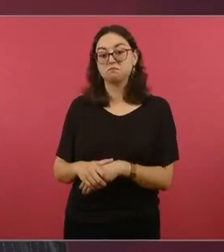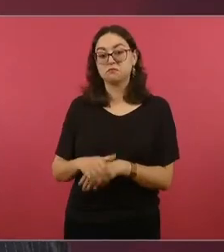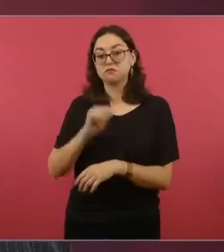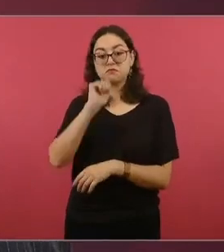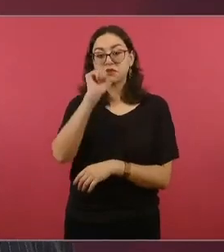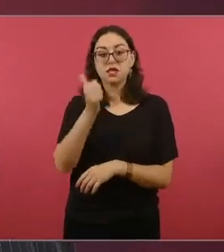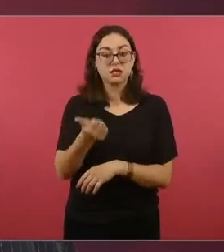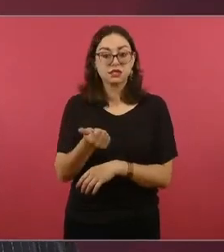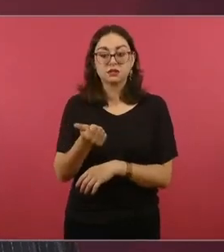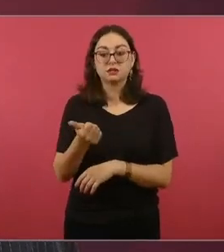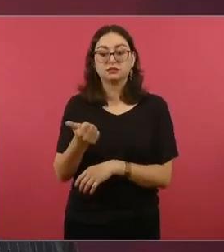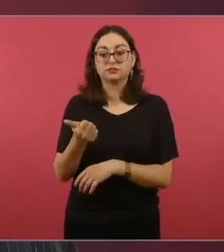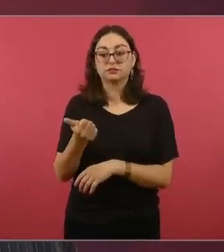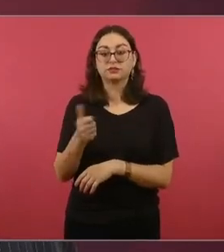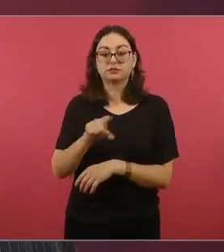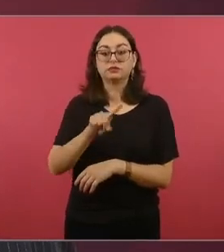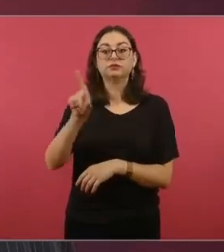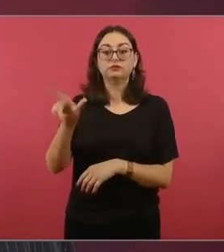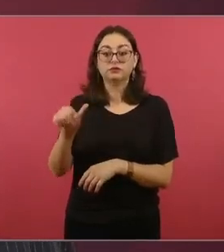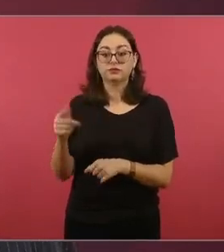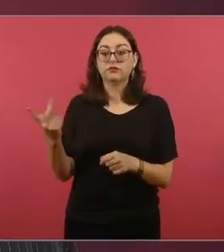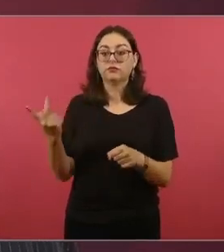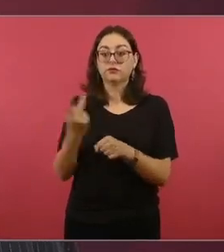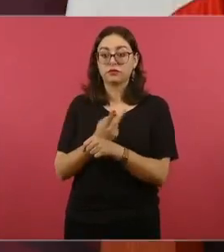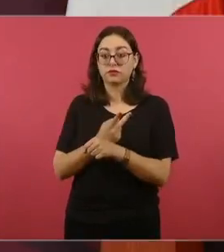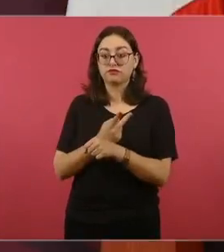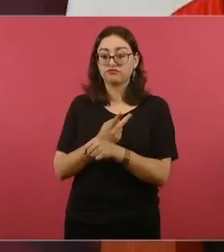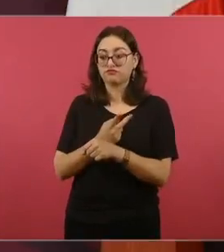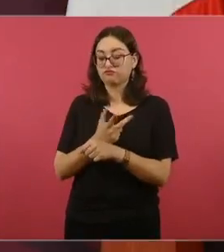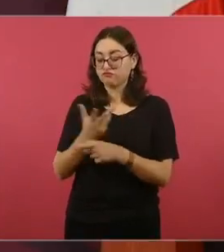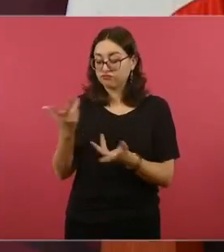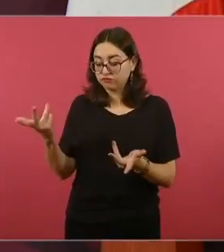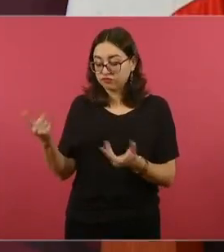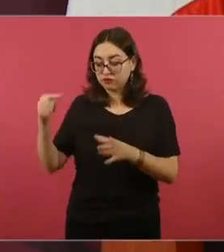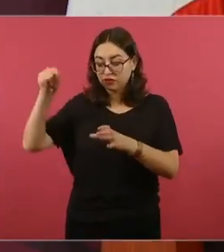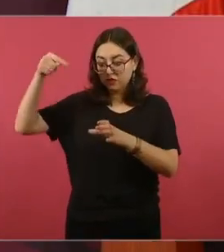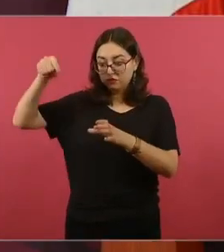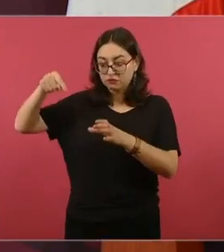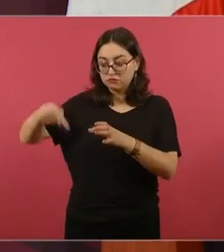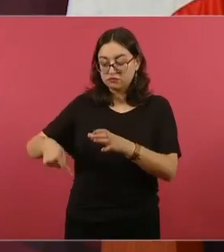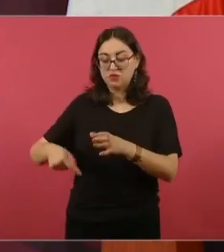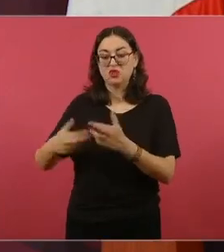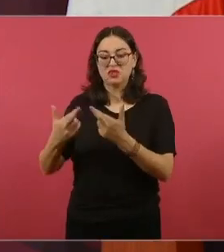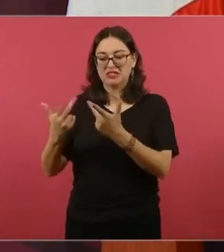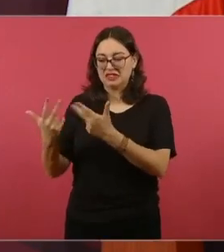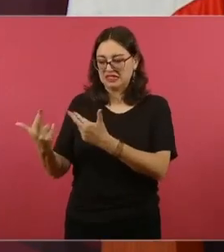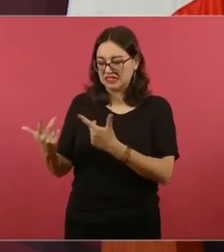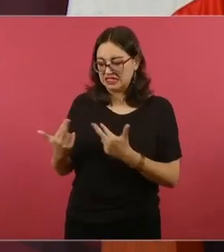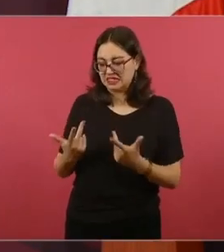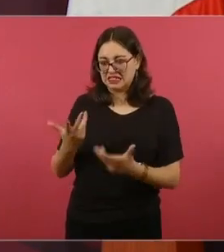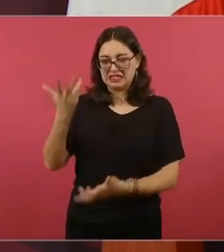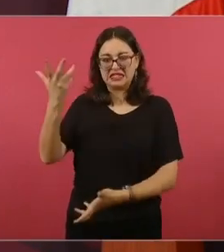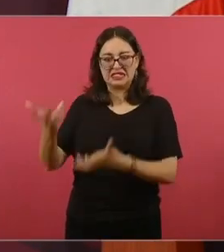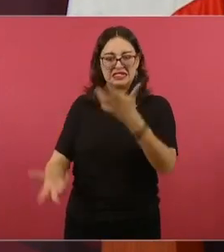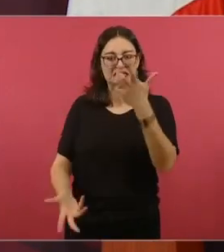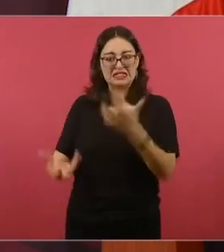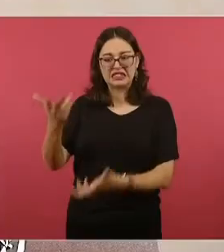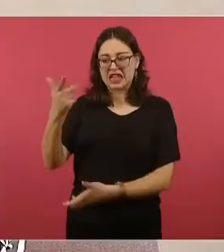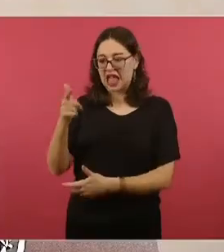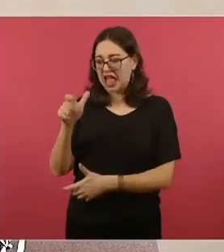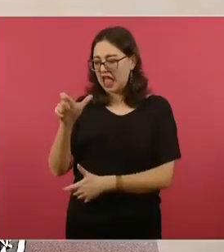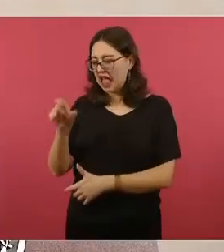irracional, contaminaron muchos pozos y se produjo mucha quema de